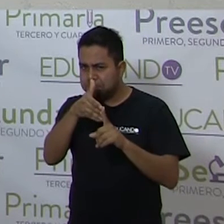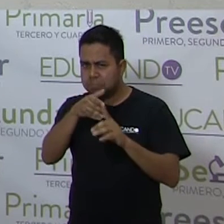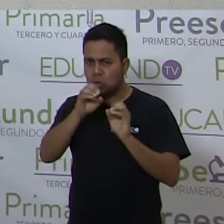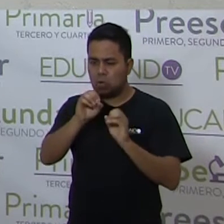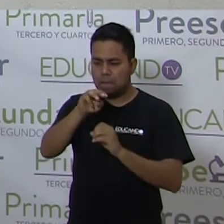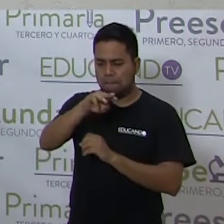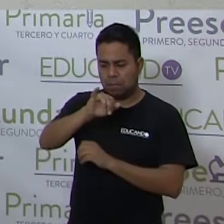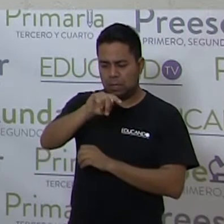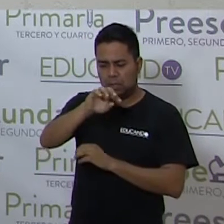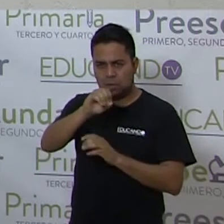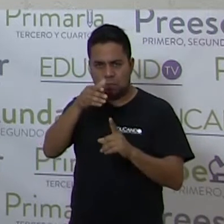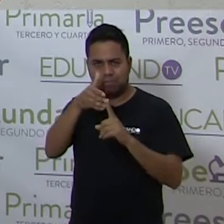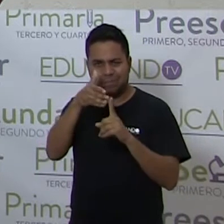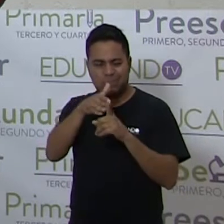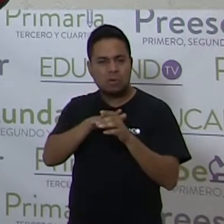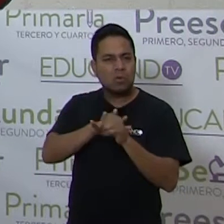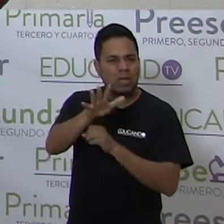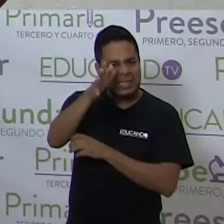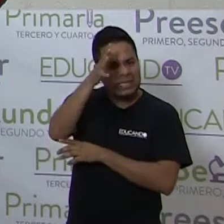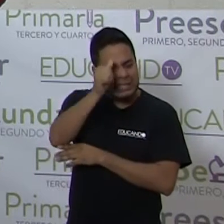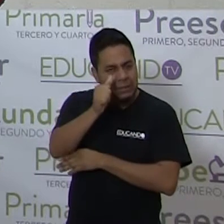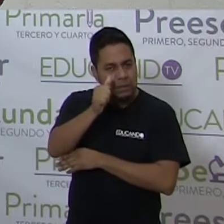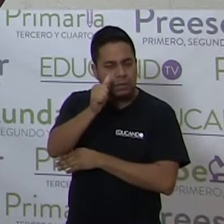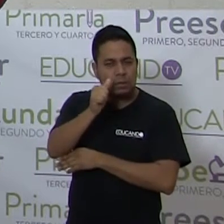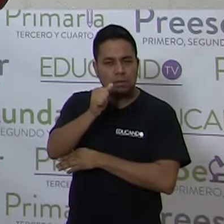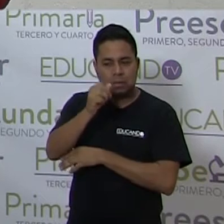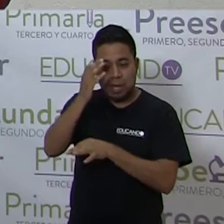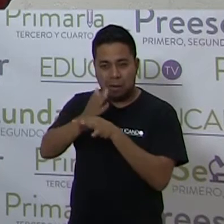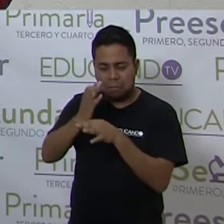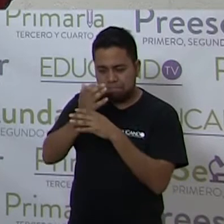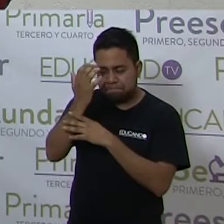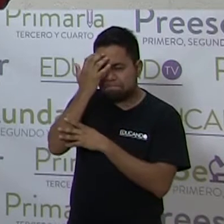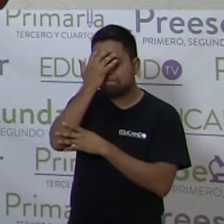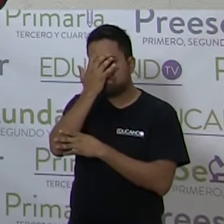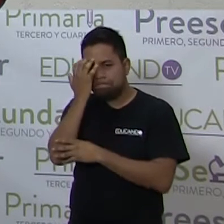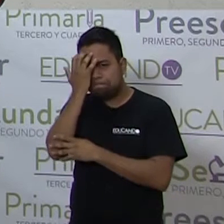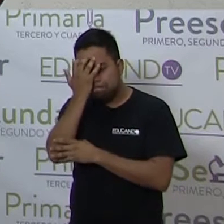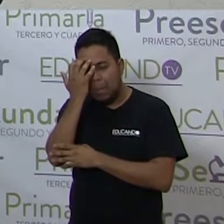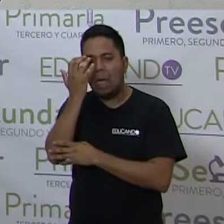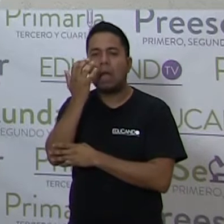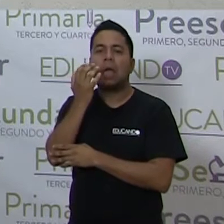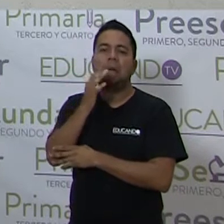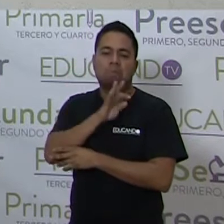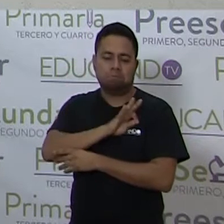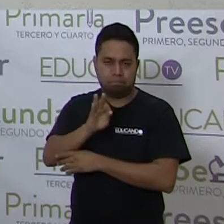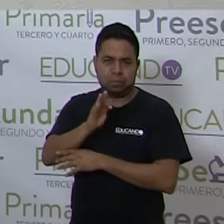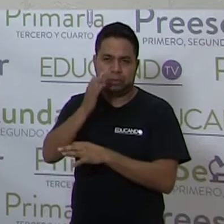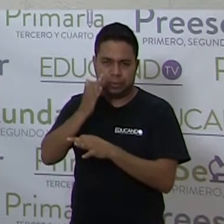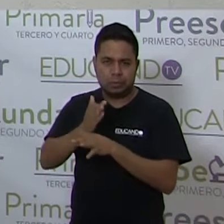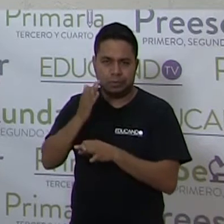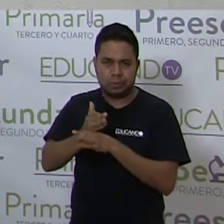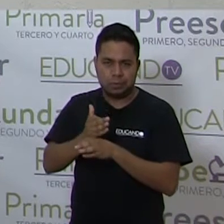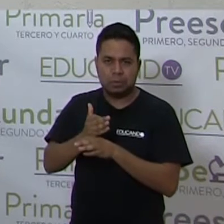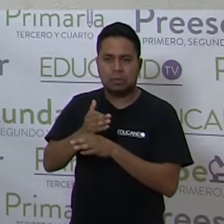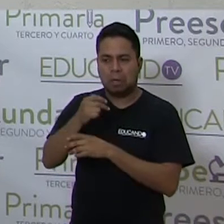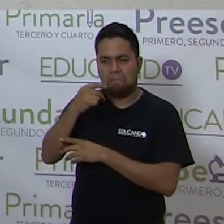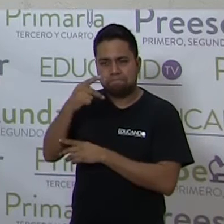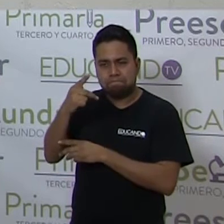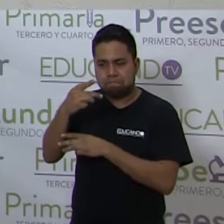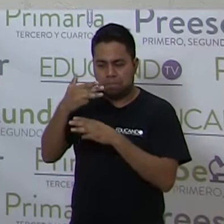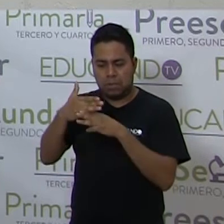Bueno, pues mientras están reflexionando, sugiero que este sea el momento para que ustedes saquen allá en casita, saquen sus útiles